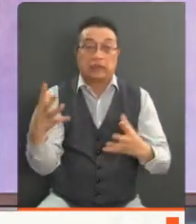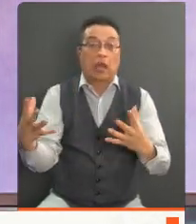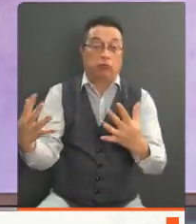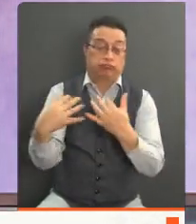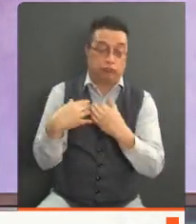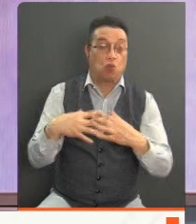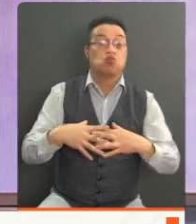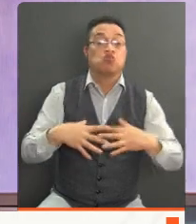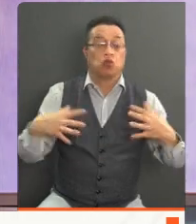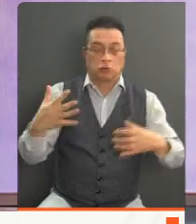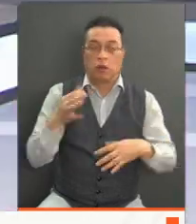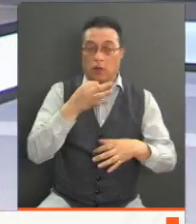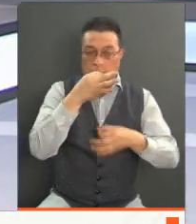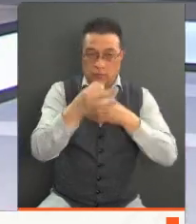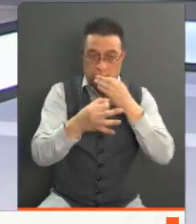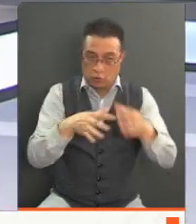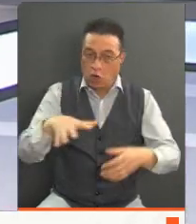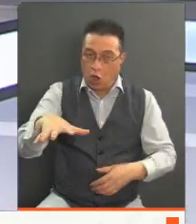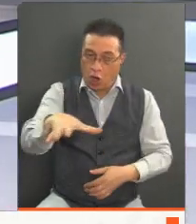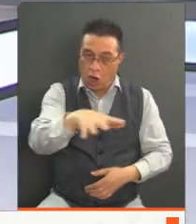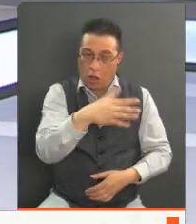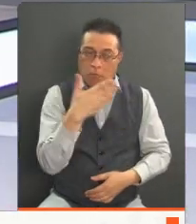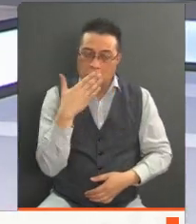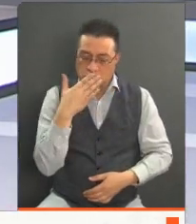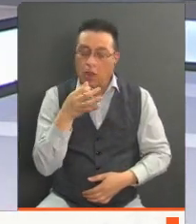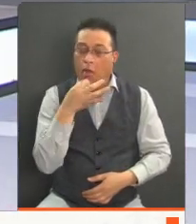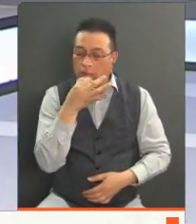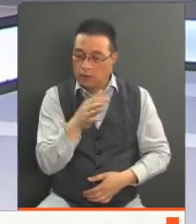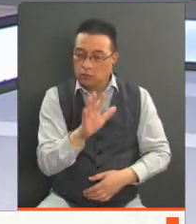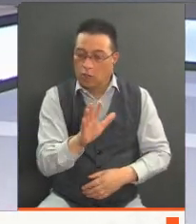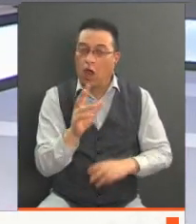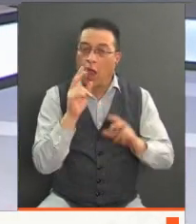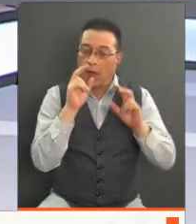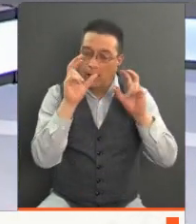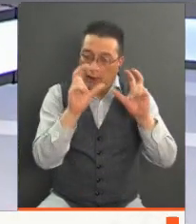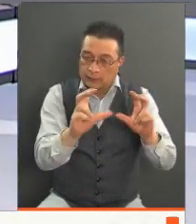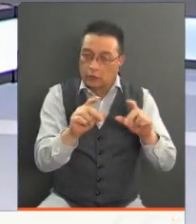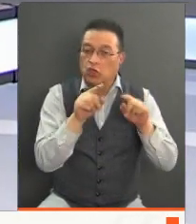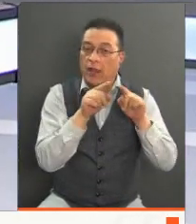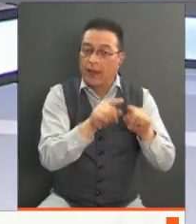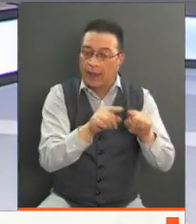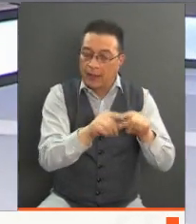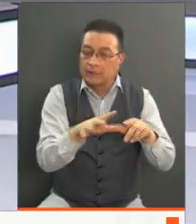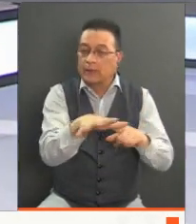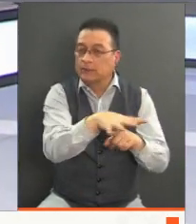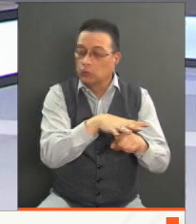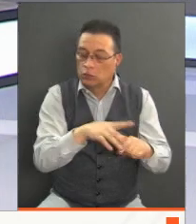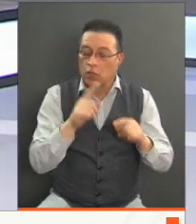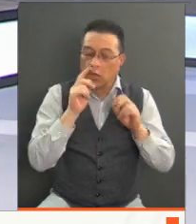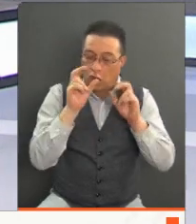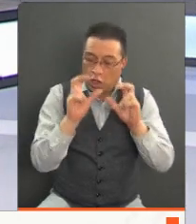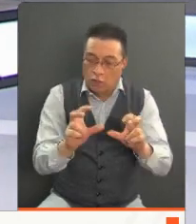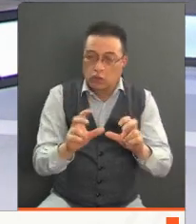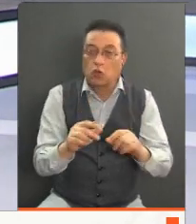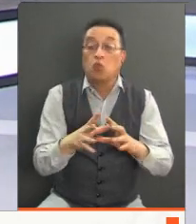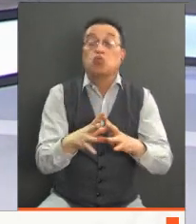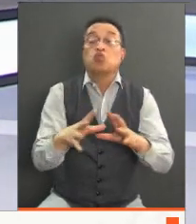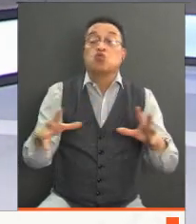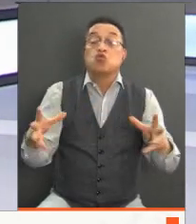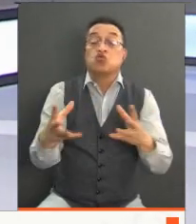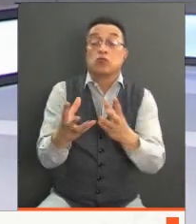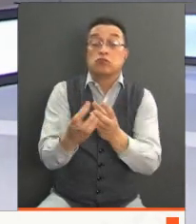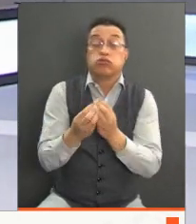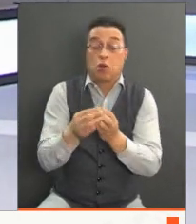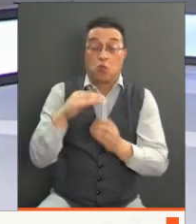todos los especialistas entonces tenemos que preocuparnos para estar atentos a esas circunstancias mucho atochamiento no servicio de